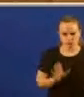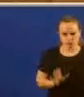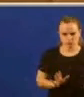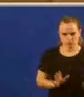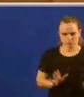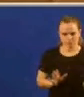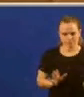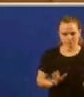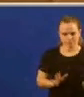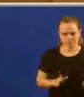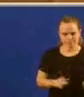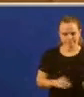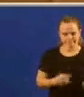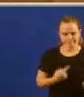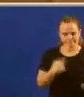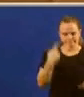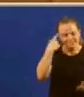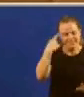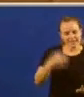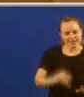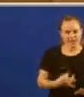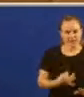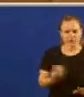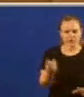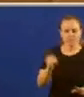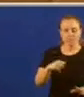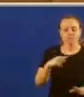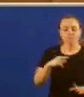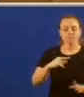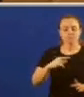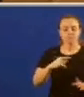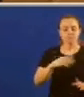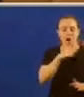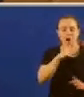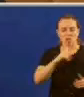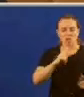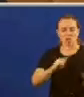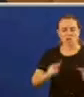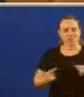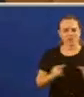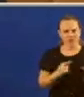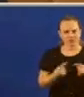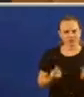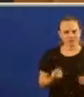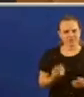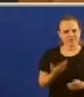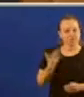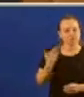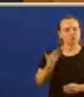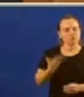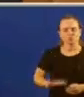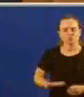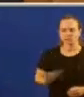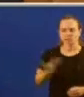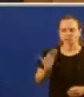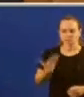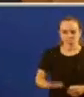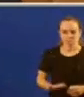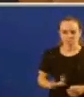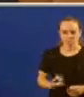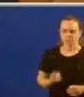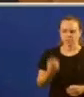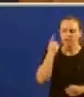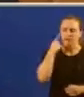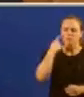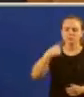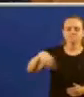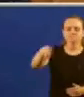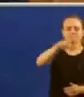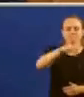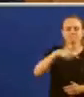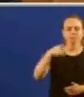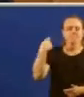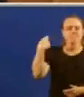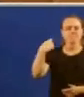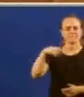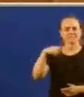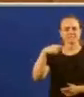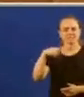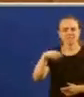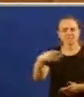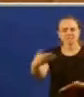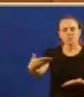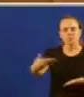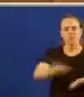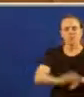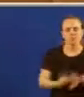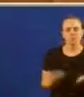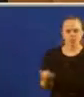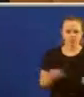Pero eu tamén creo que dentro deste debate é moi importante saber cales son as propostas que ten o presidente do